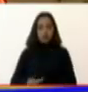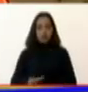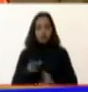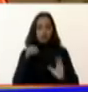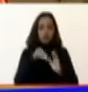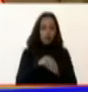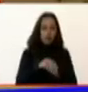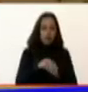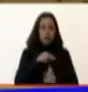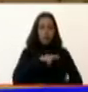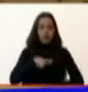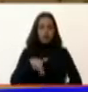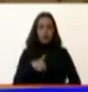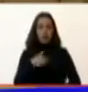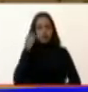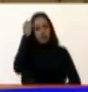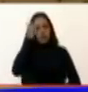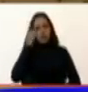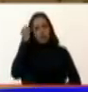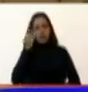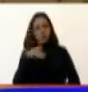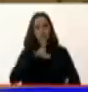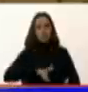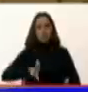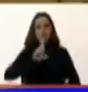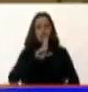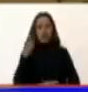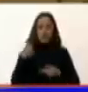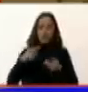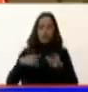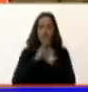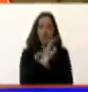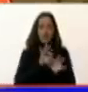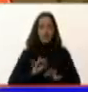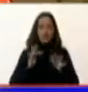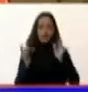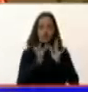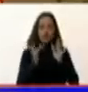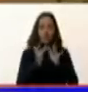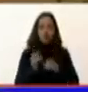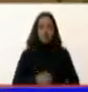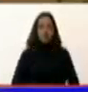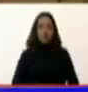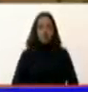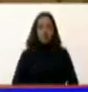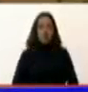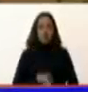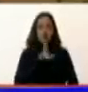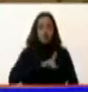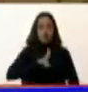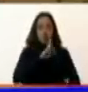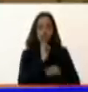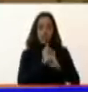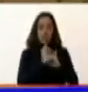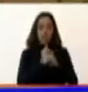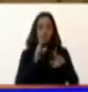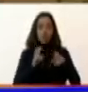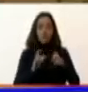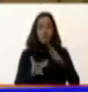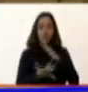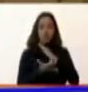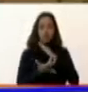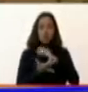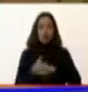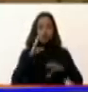de nuestras subjetividades a través del uso de plataformas tecnológicas como las Big Data y las nuevas tecnologías